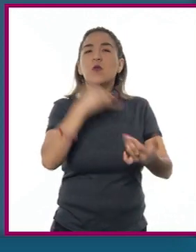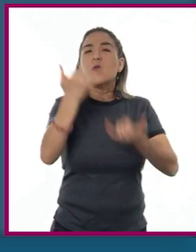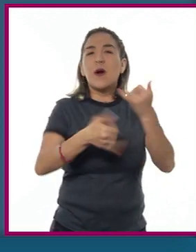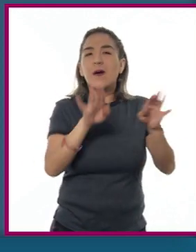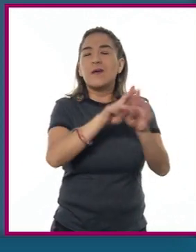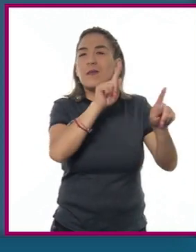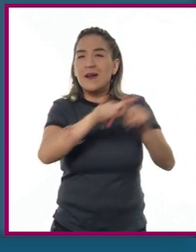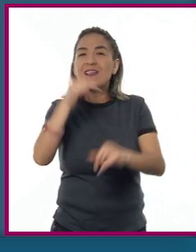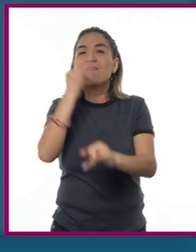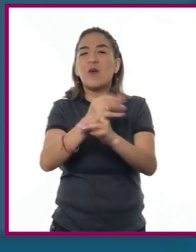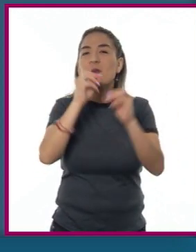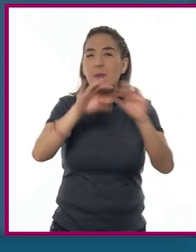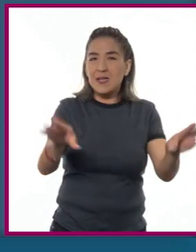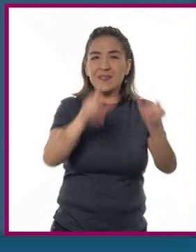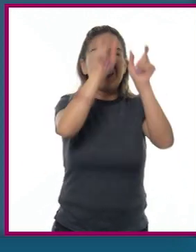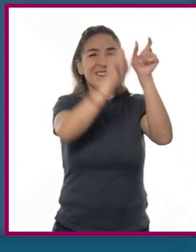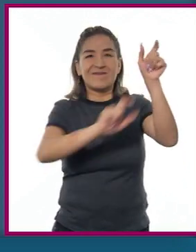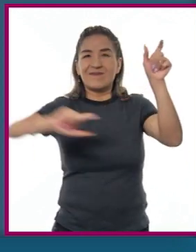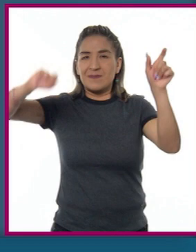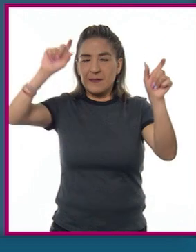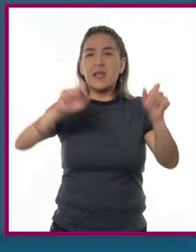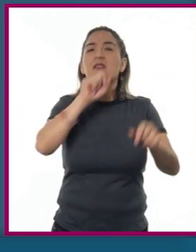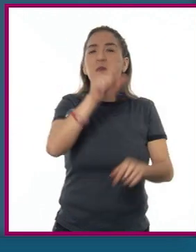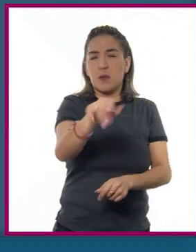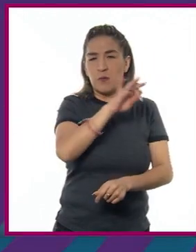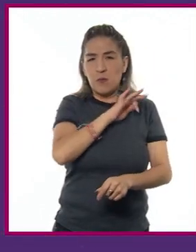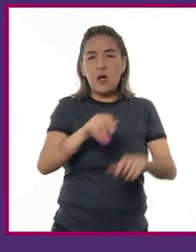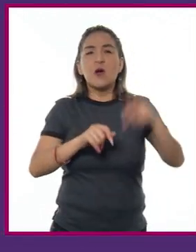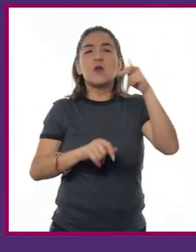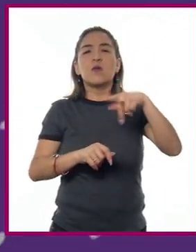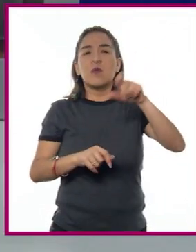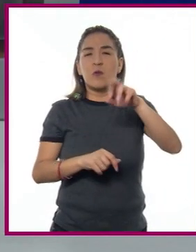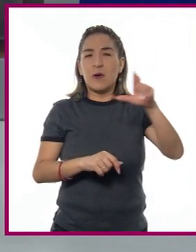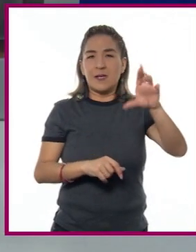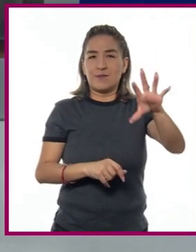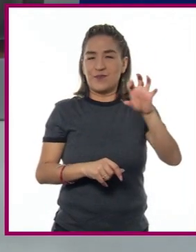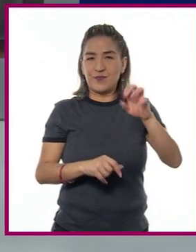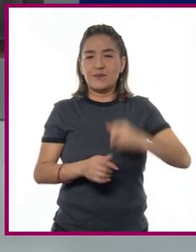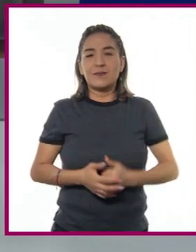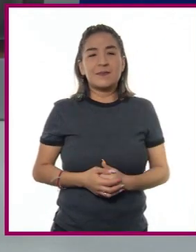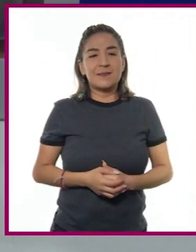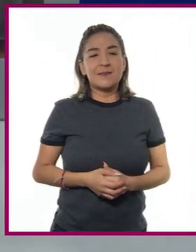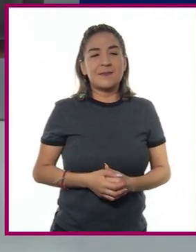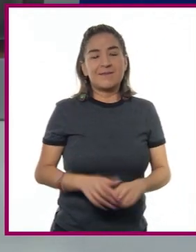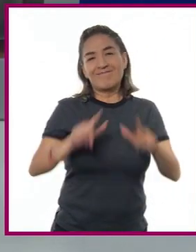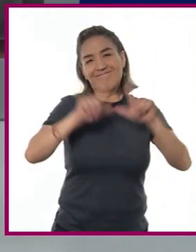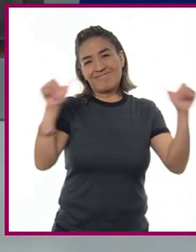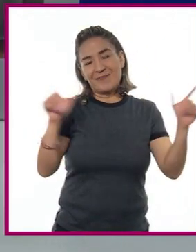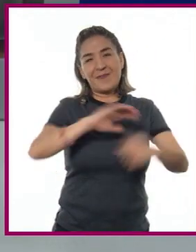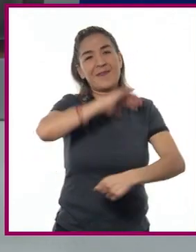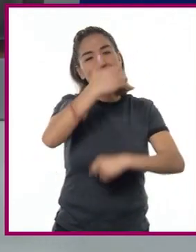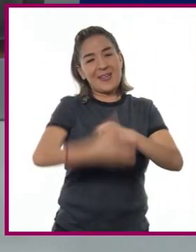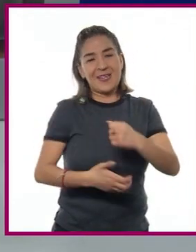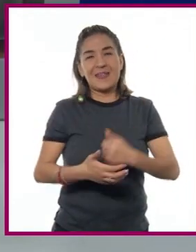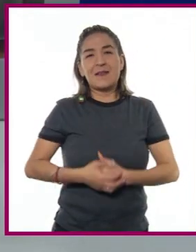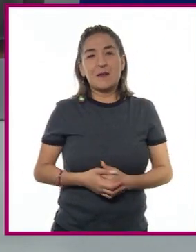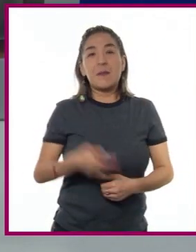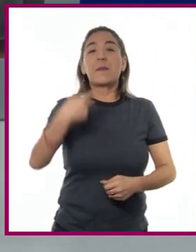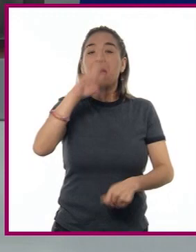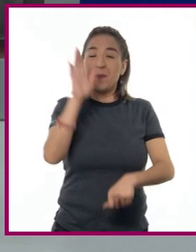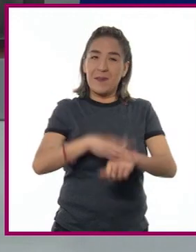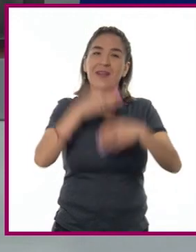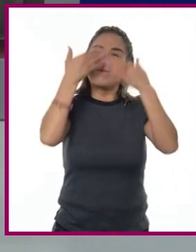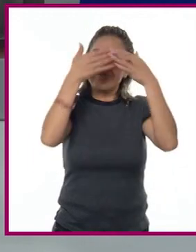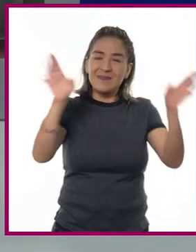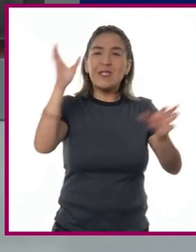cada elemento. También pueden ingresar escaneando el siguiente código QR. Listo, terminamos. Pero aún nos